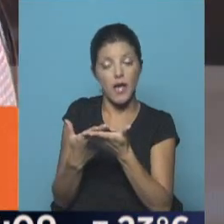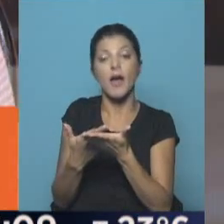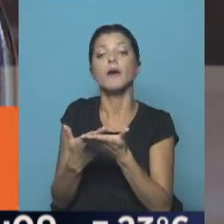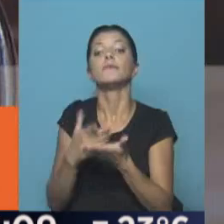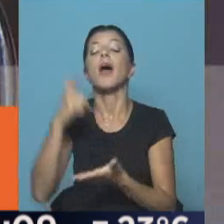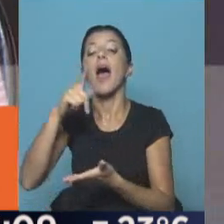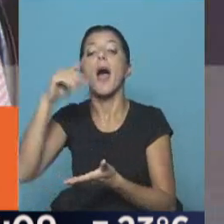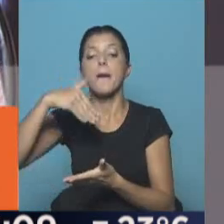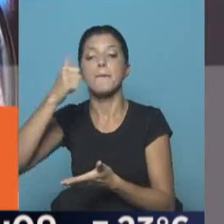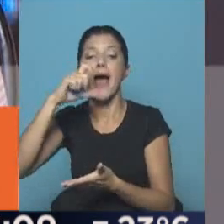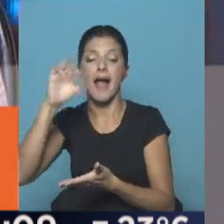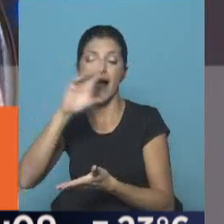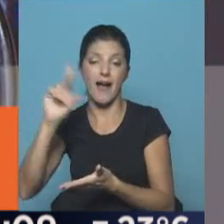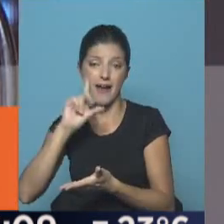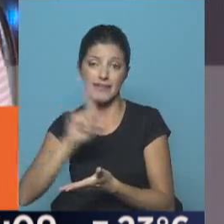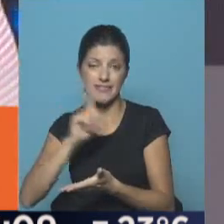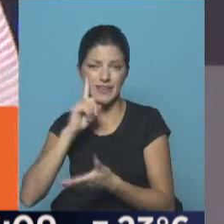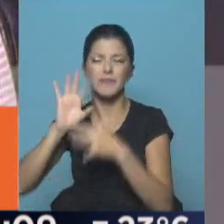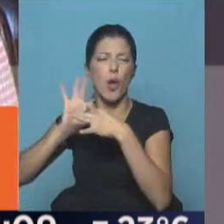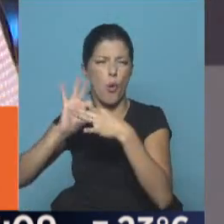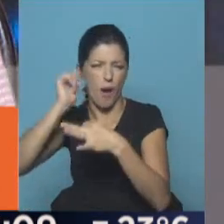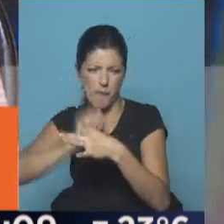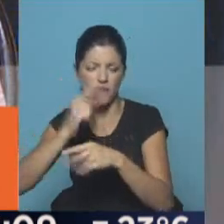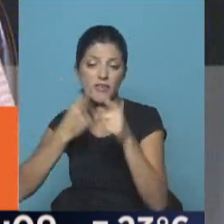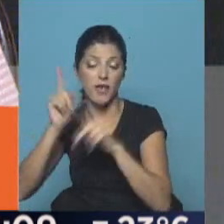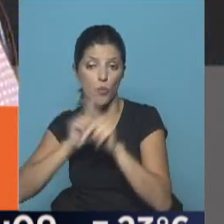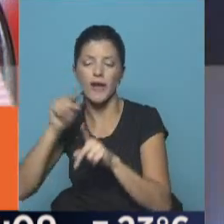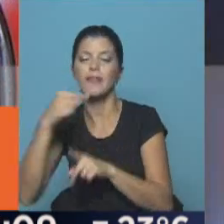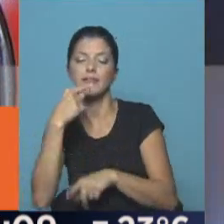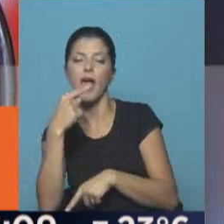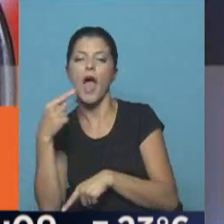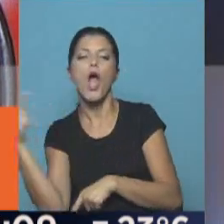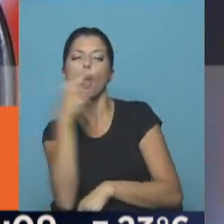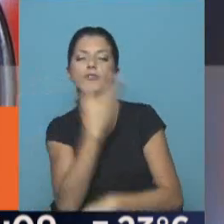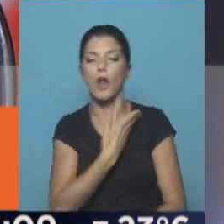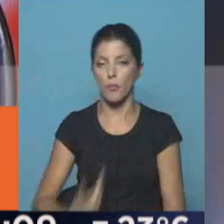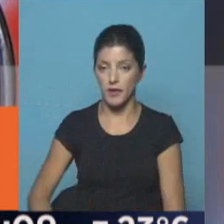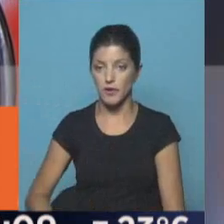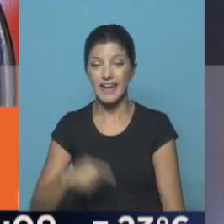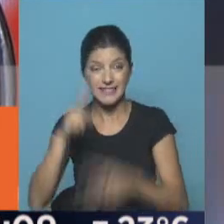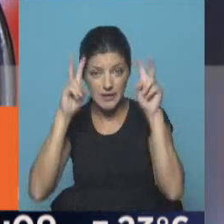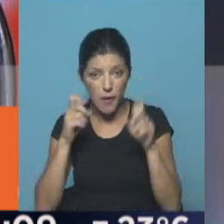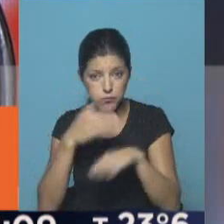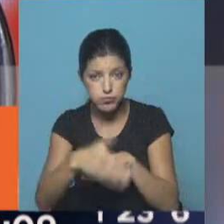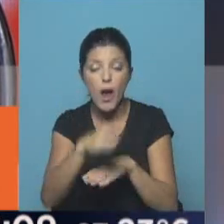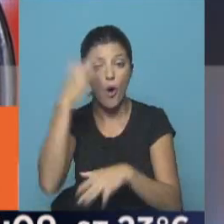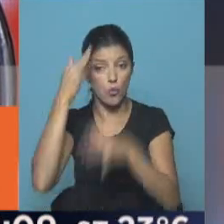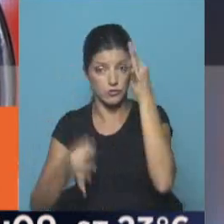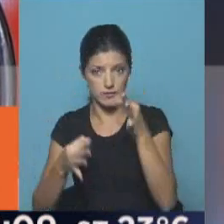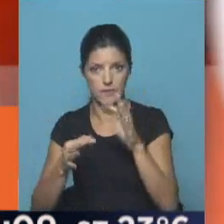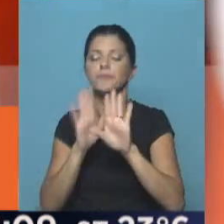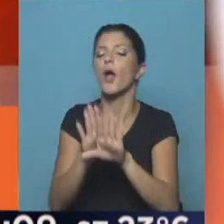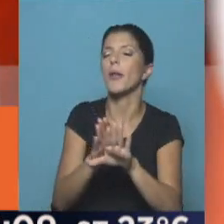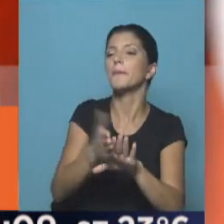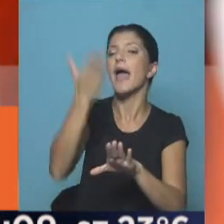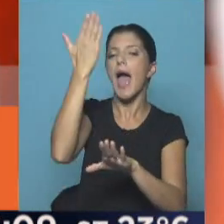muy controvertido, vinculado a las mafias, se dice, era atacar al gobierno, llevar el tema al extremo y a los tribunales. ¿Qué queda de ese Trump de